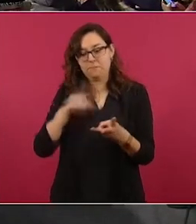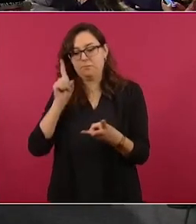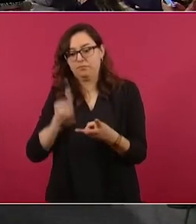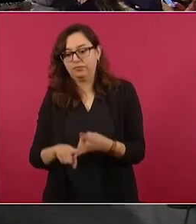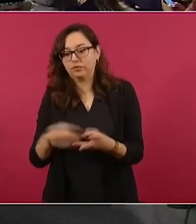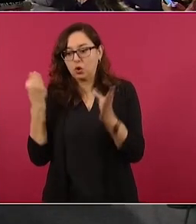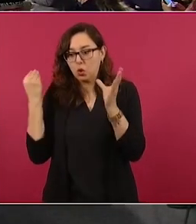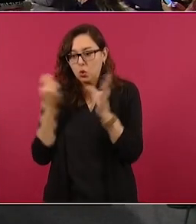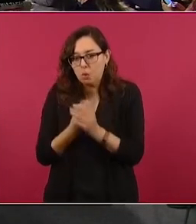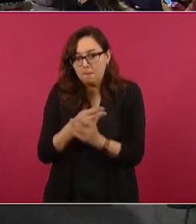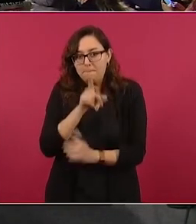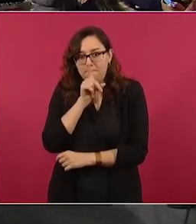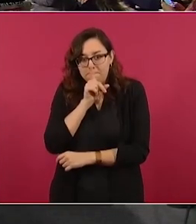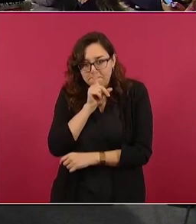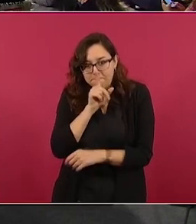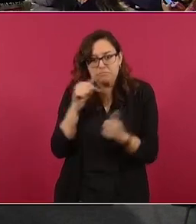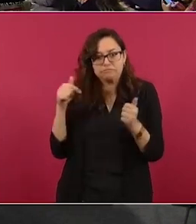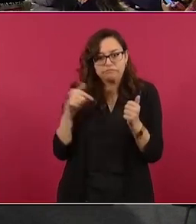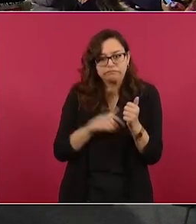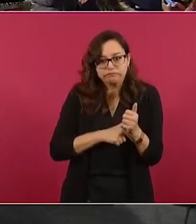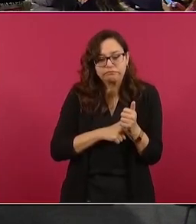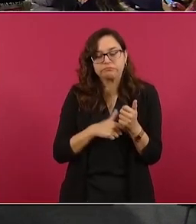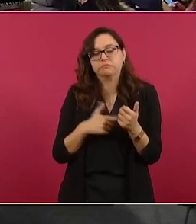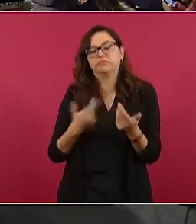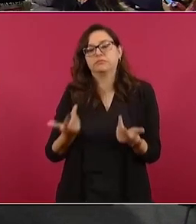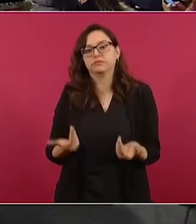secrecía, sigilo.